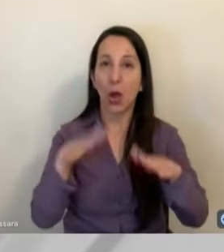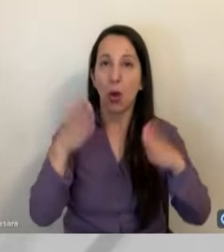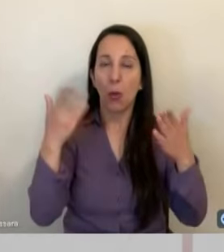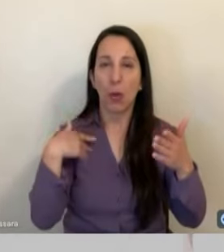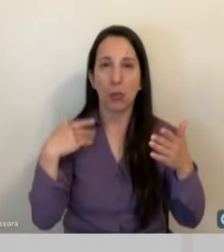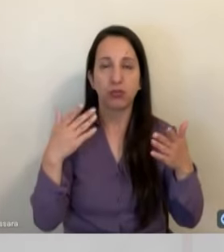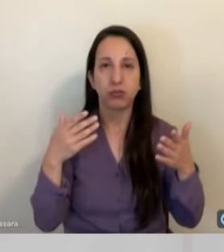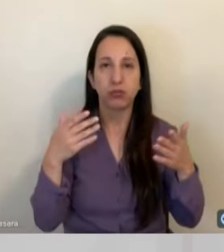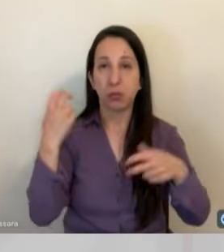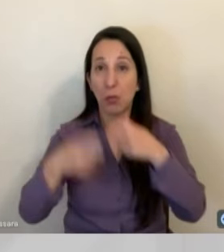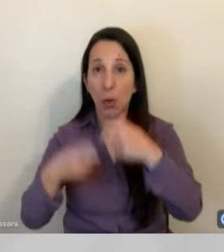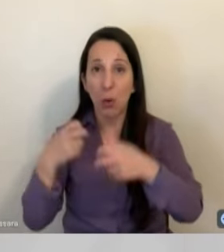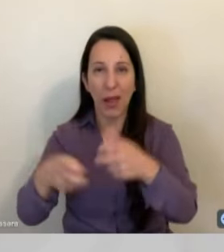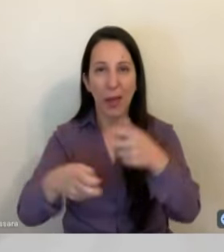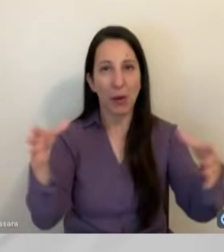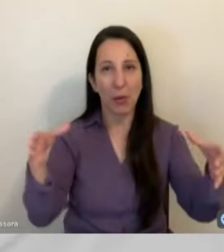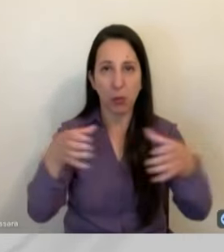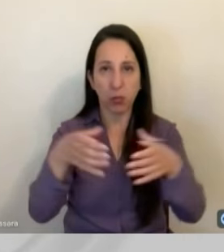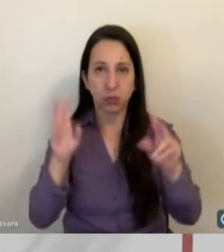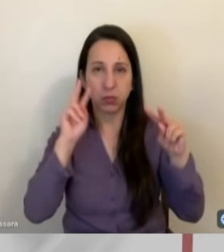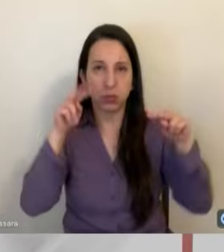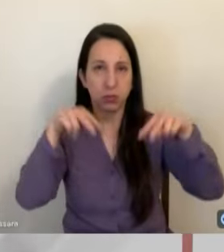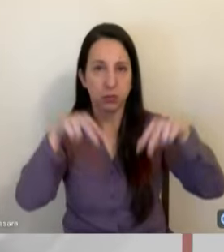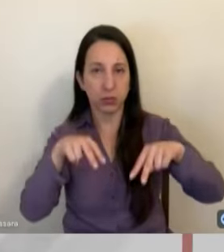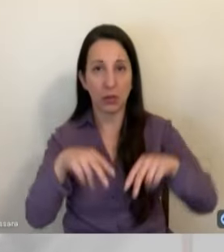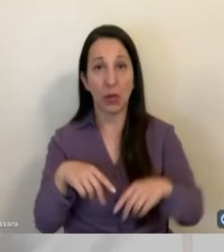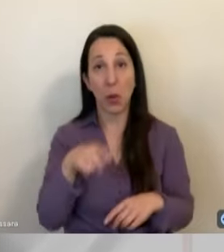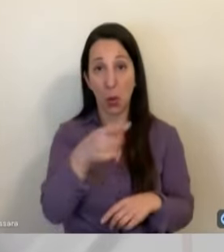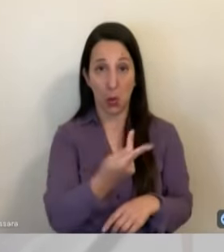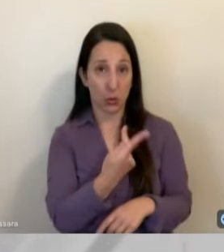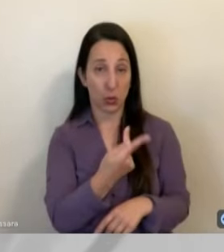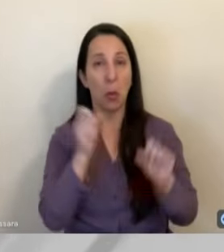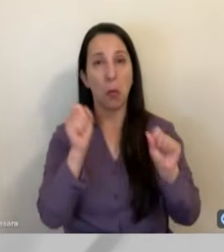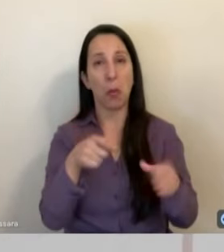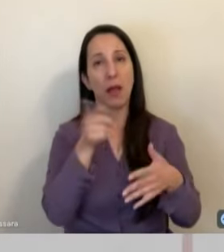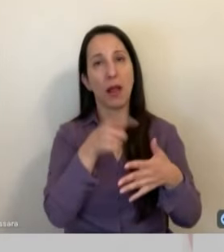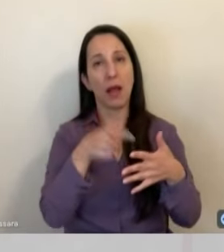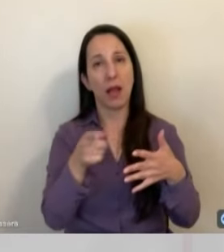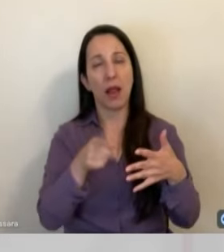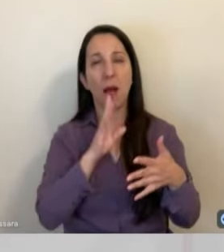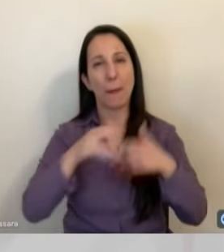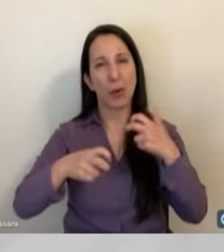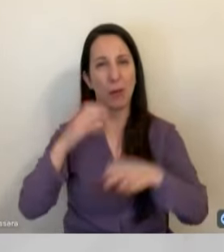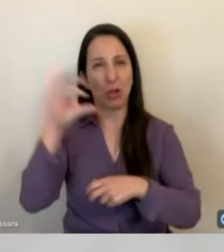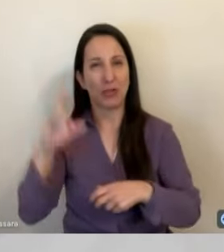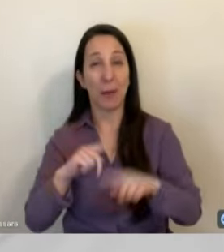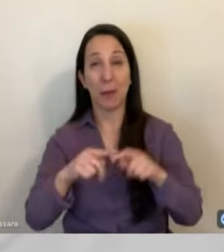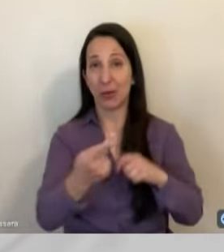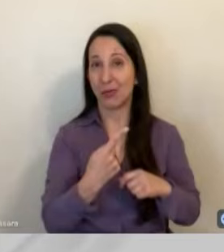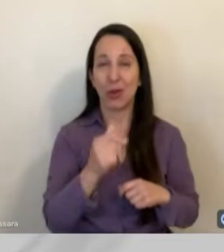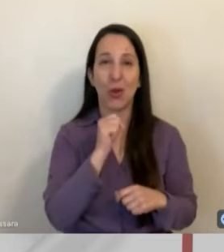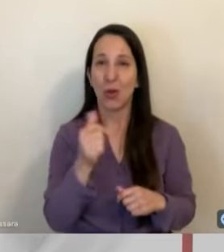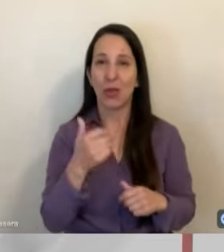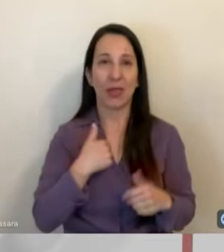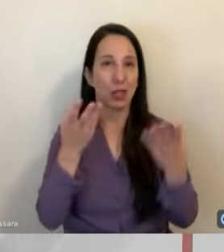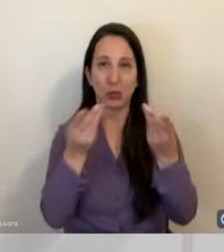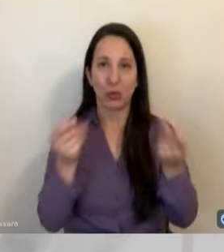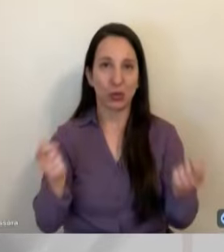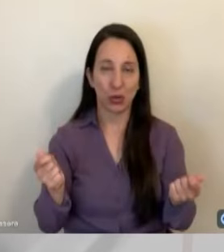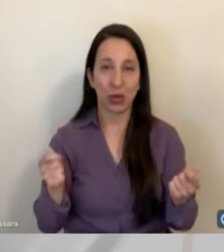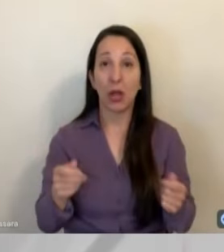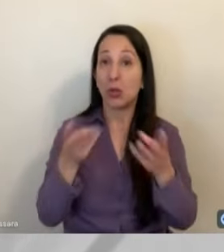problemas que tiene el país. Porque usted y yo podemos decir todos los problemas que tiene el país, pero ni usted ni yo tenemos todas las soluciones. Las soluciones